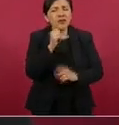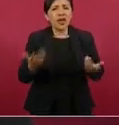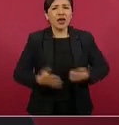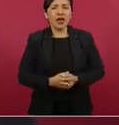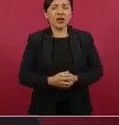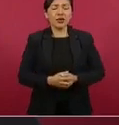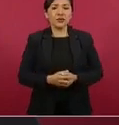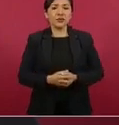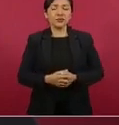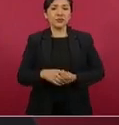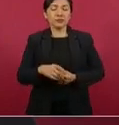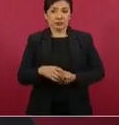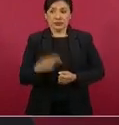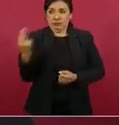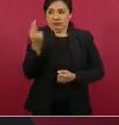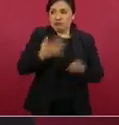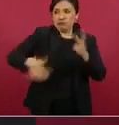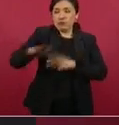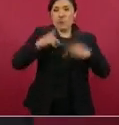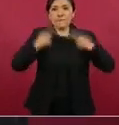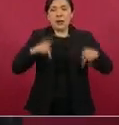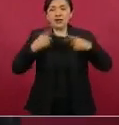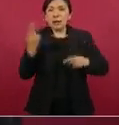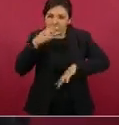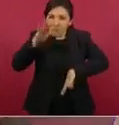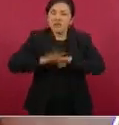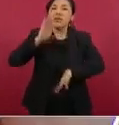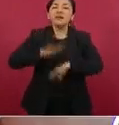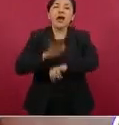de la energía que se requiere. Todo lo demás